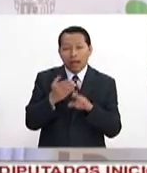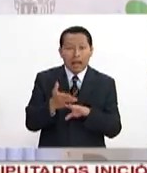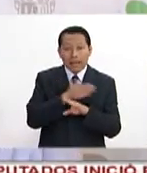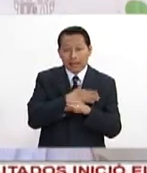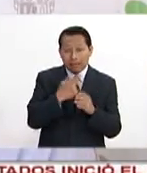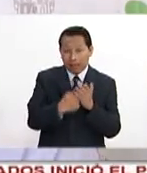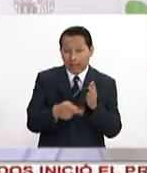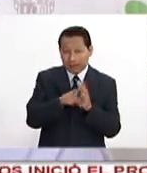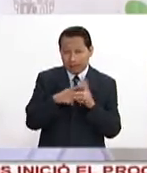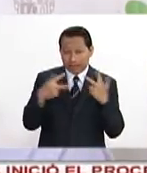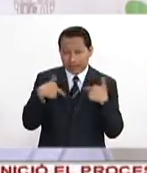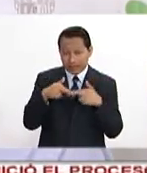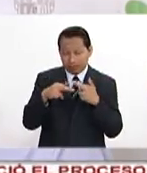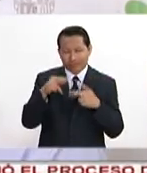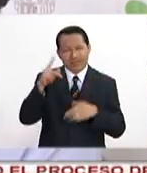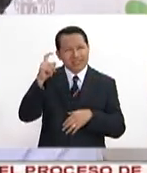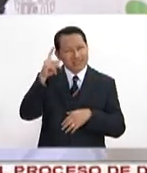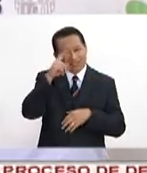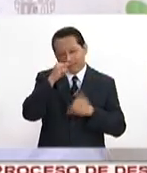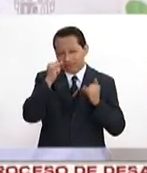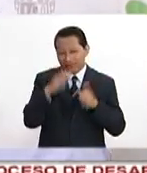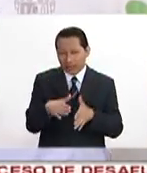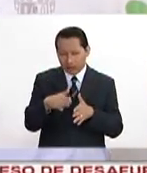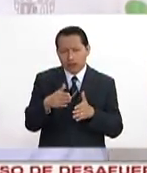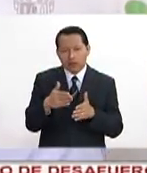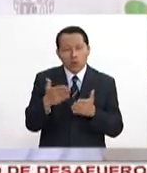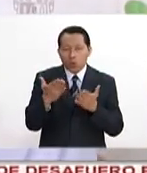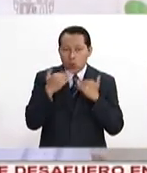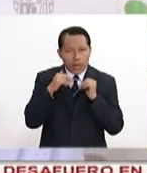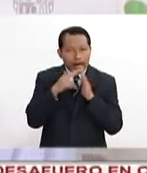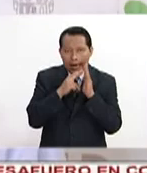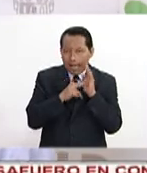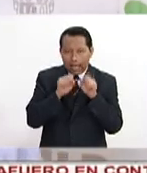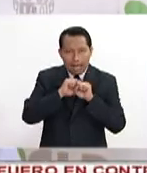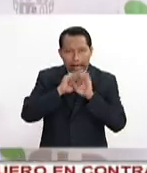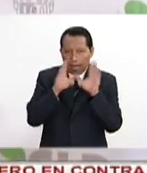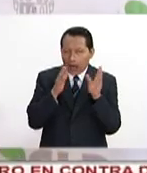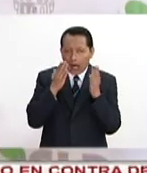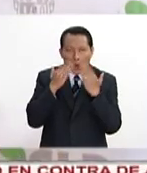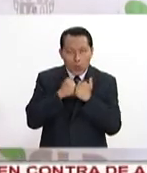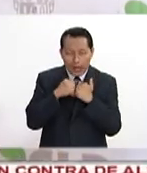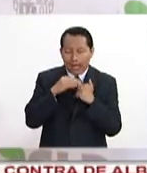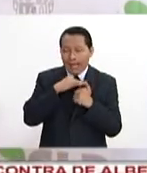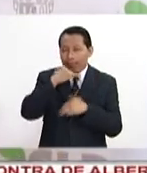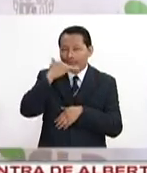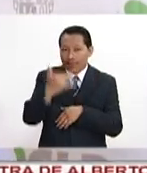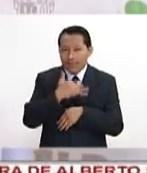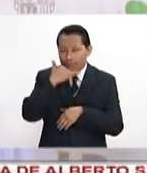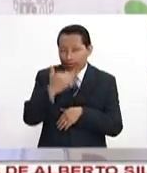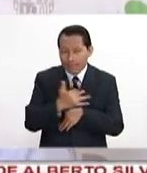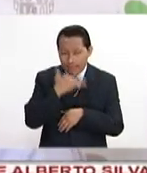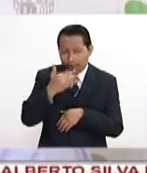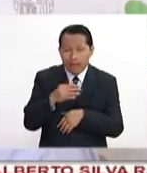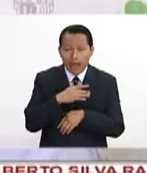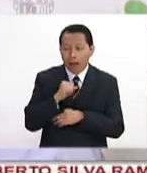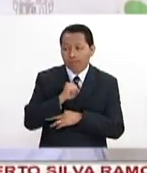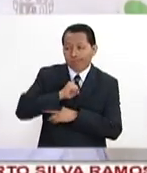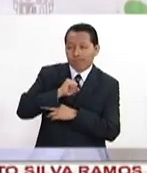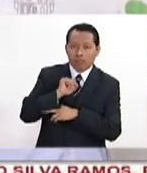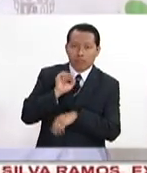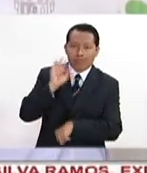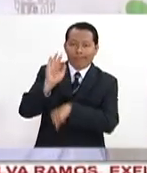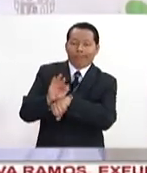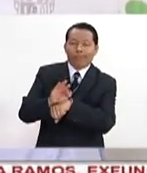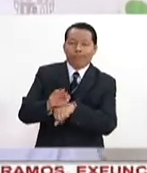maestros era un viacrucis. No había reglas claras, había muchos vicios, había venta y herencia de